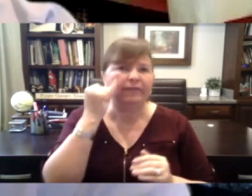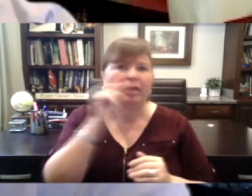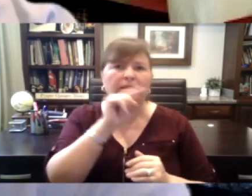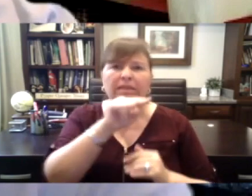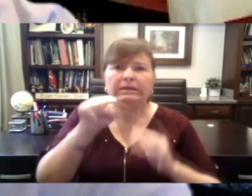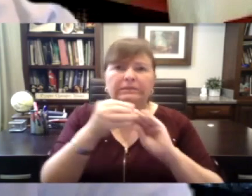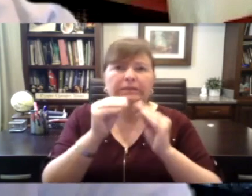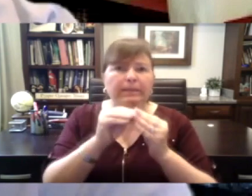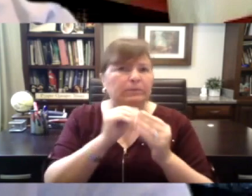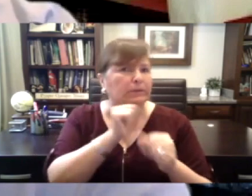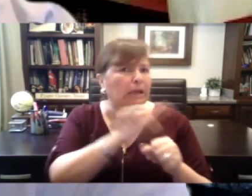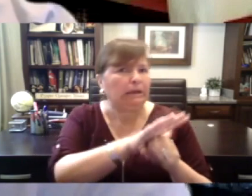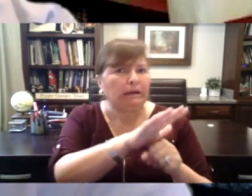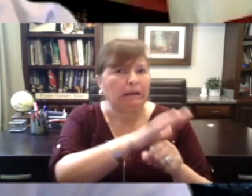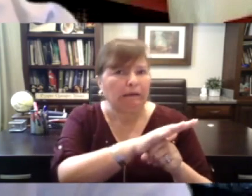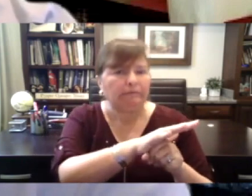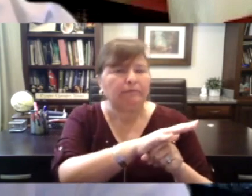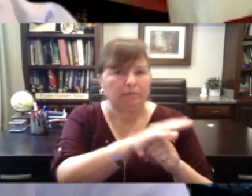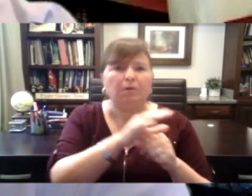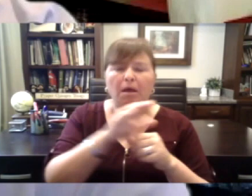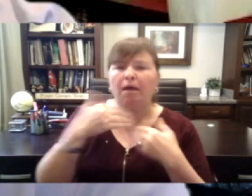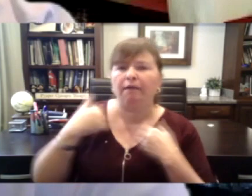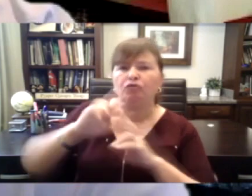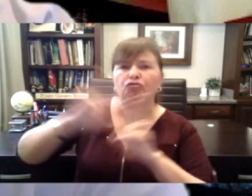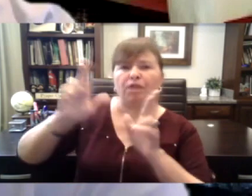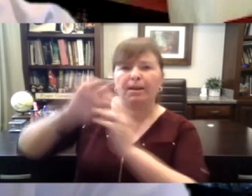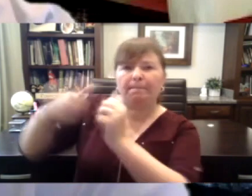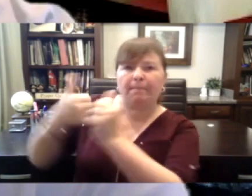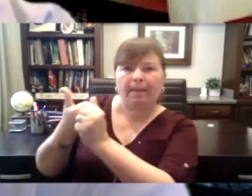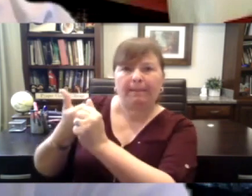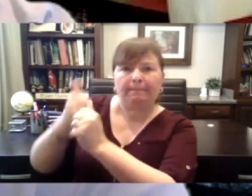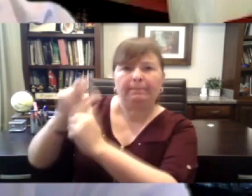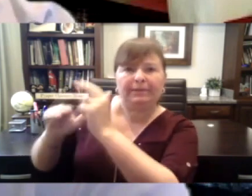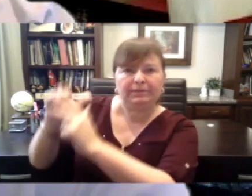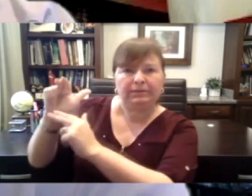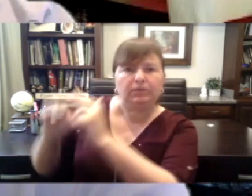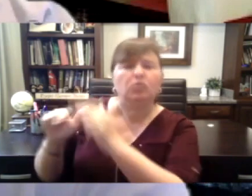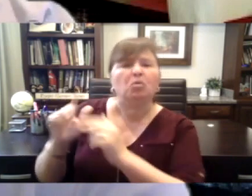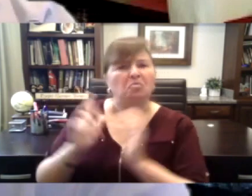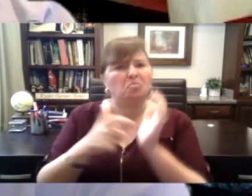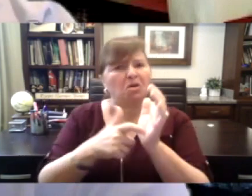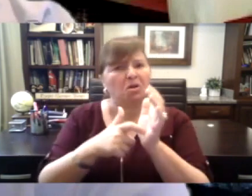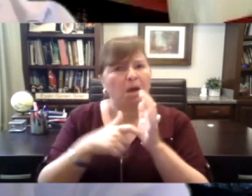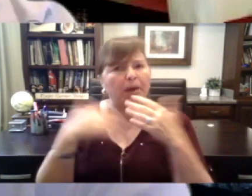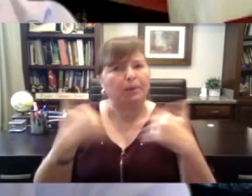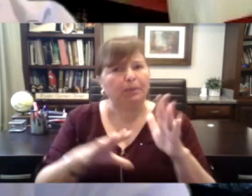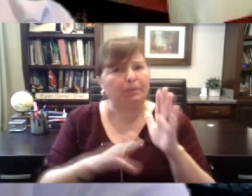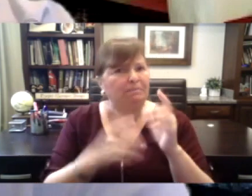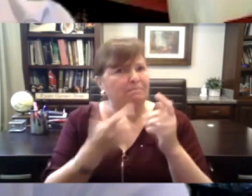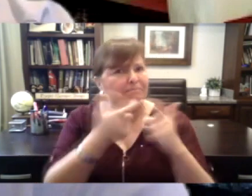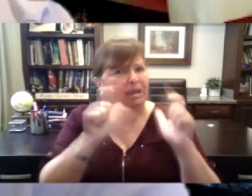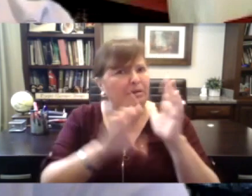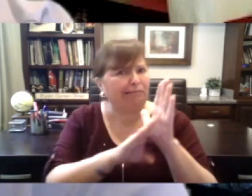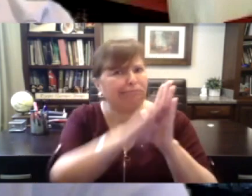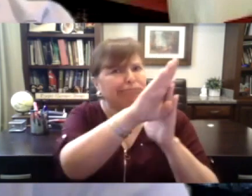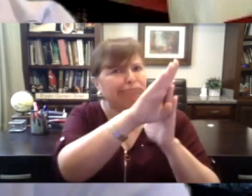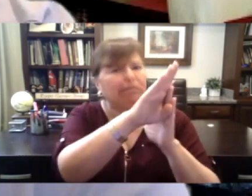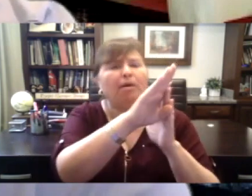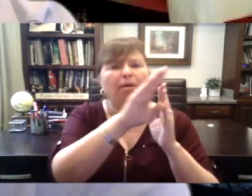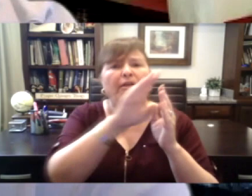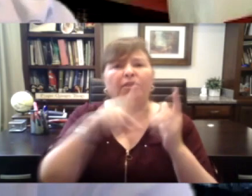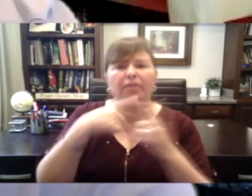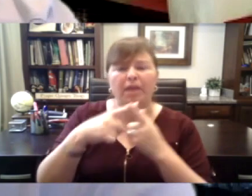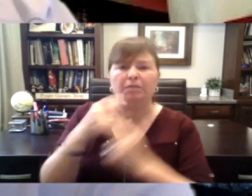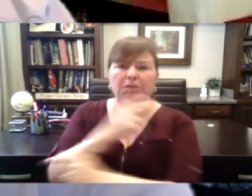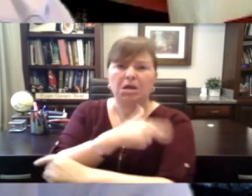se lamentó de que muchas personas hayan salido del estado o del país durante el pasado fin de semana. El regreso puede tener un impacto en la tasa